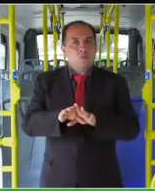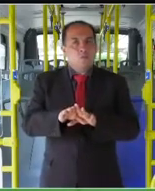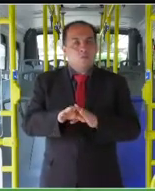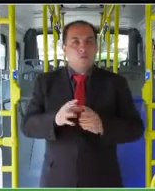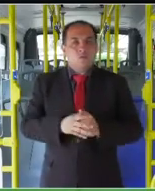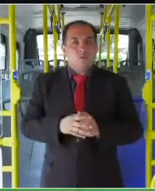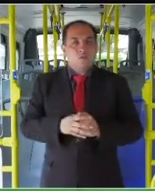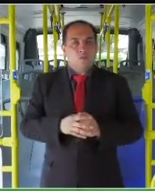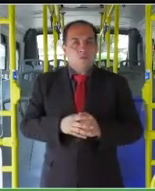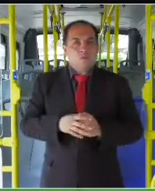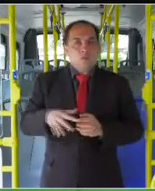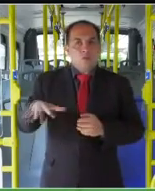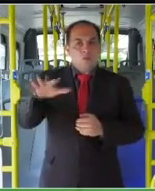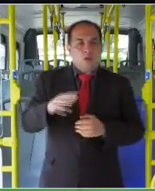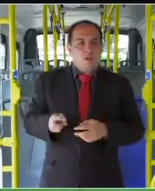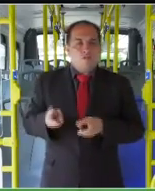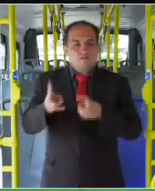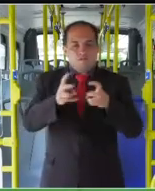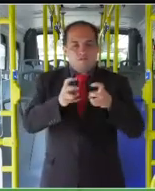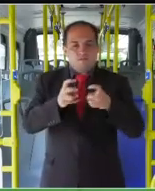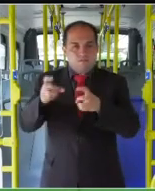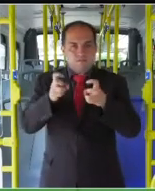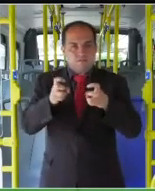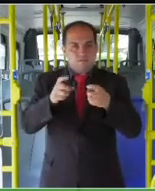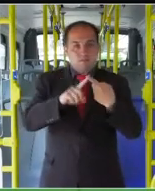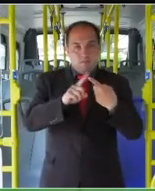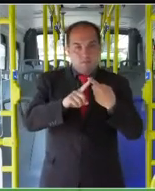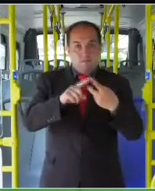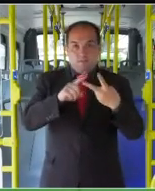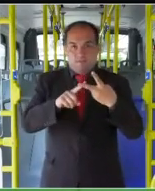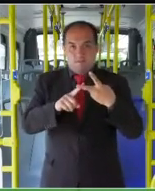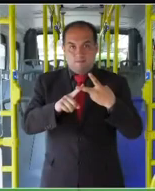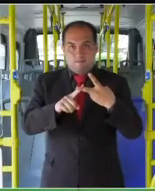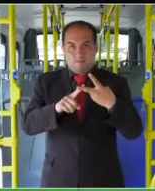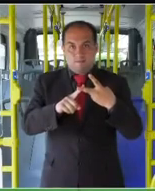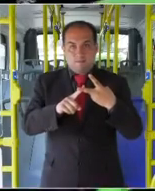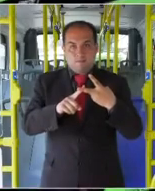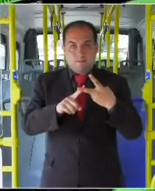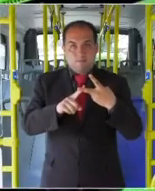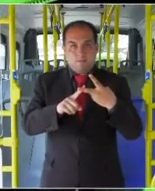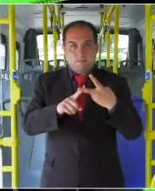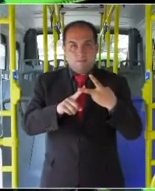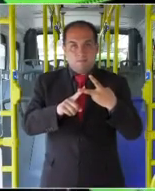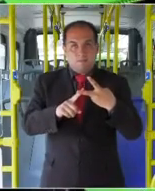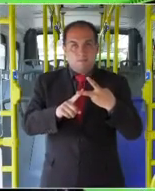de saqueo, por un lado, y segundo,